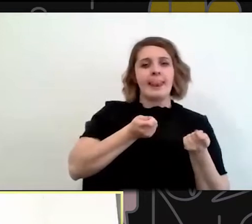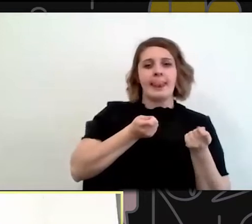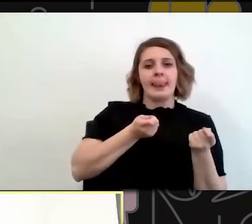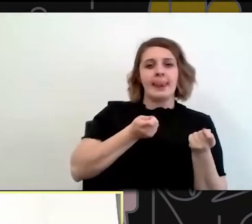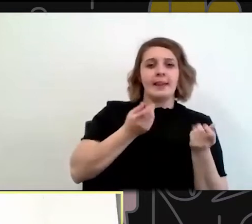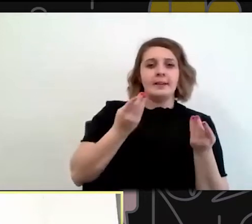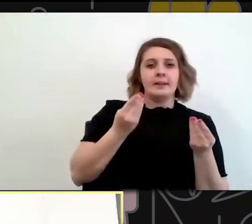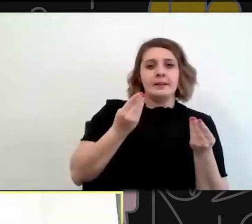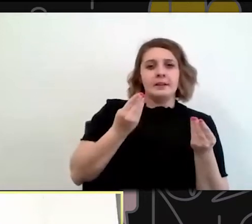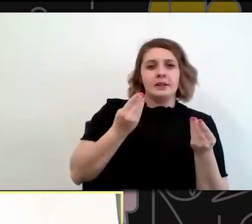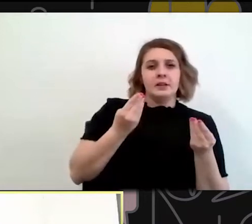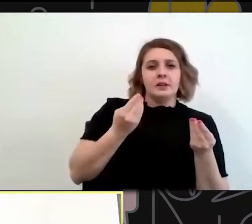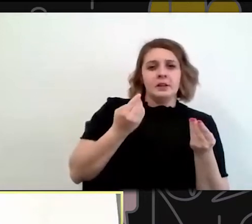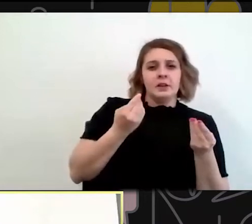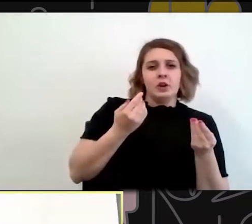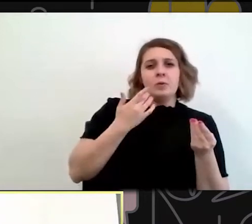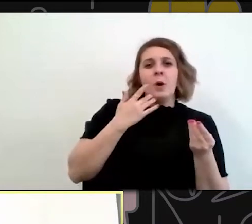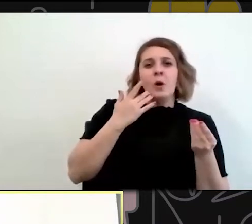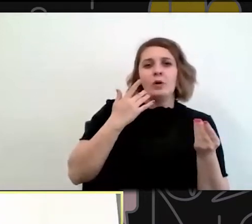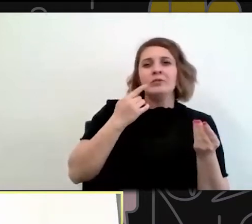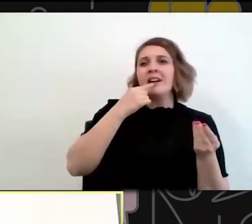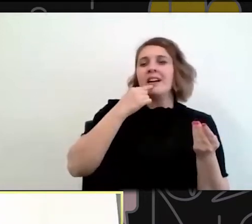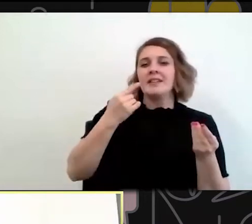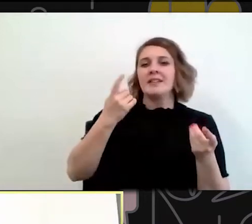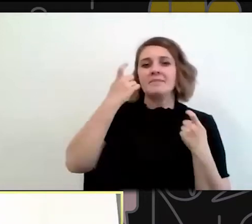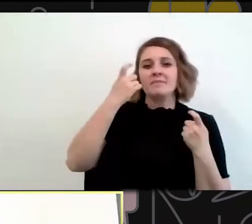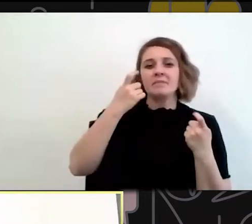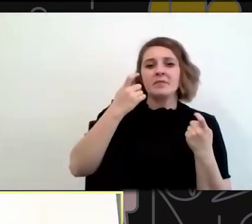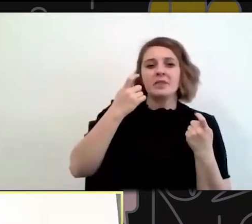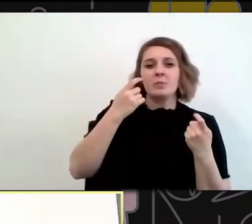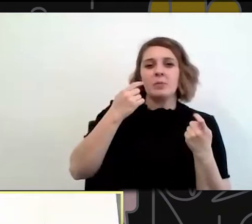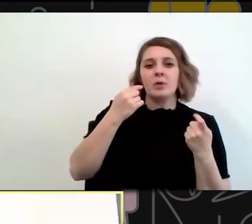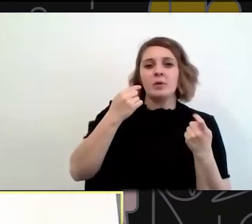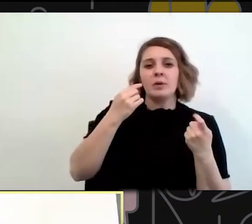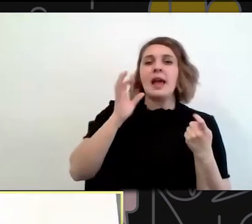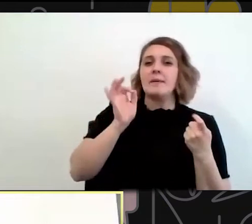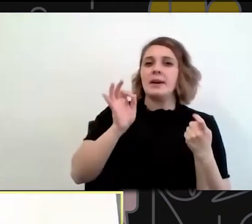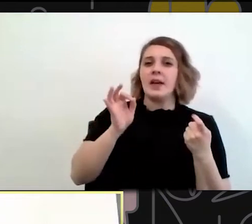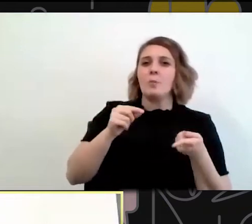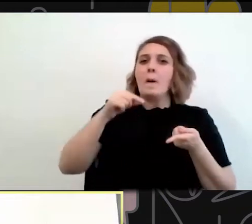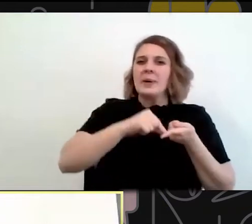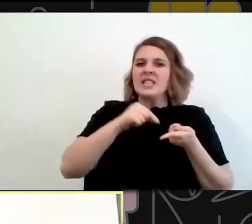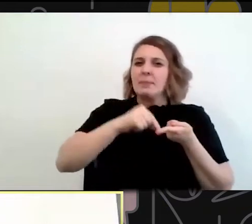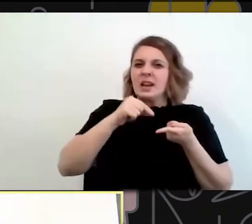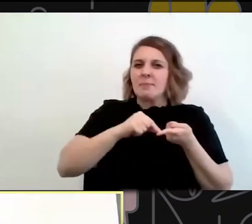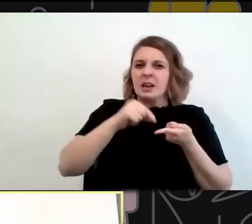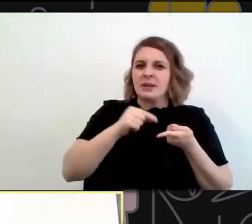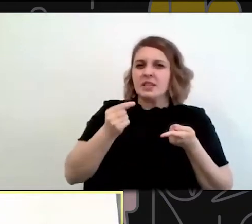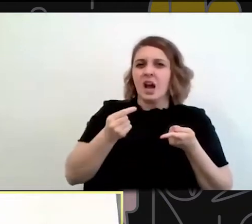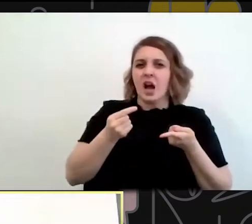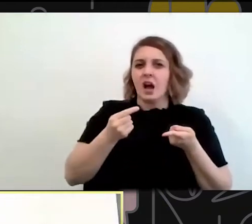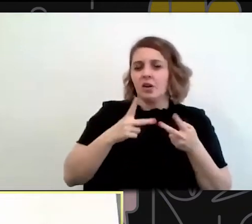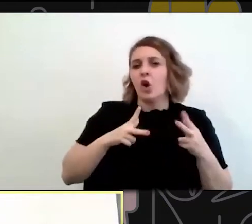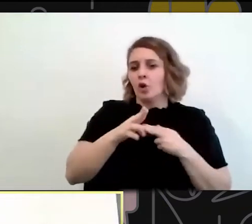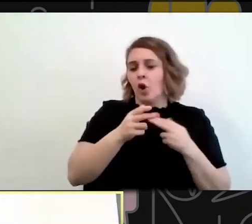nos introdujo como que era un dispositivo que evitaba los múltiples pinchazos, que el beneficio que tenía era que evitaba los múltiples pinchazos de los diferentes